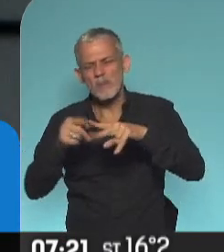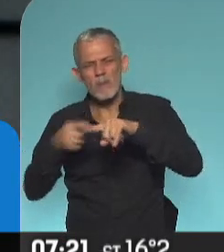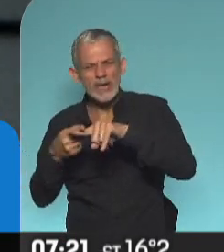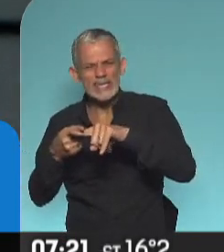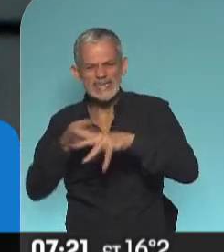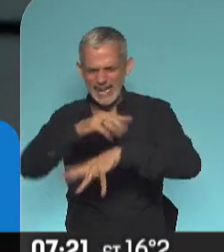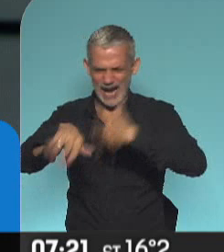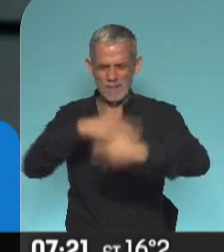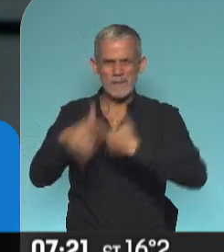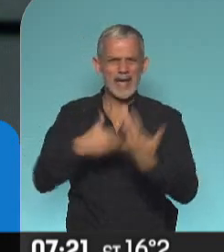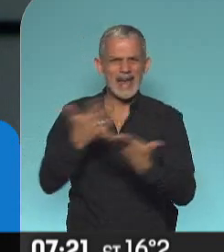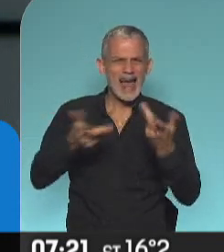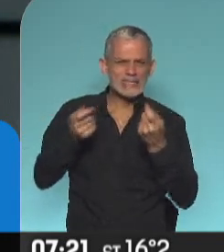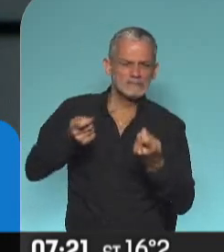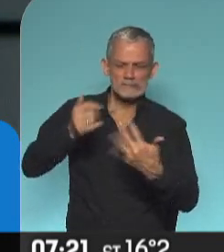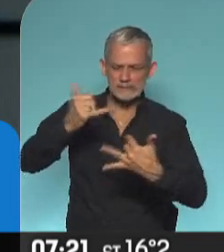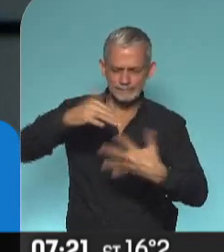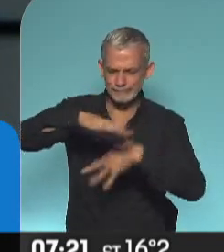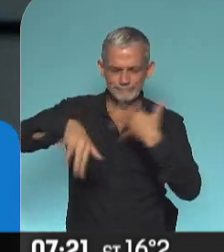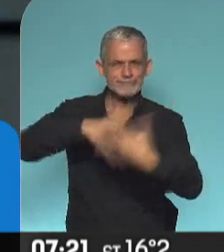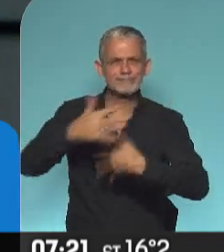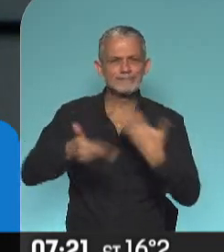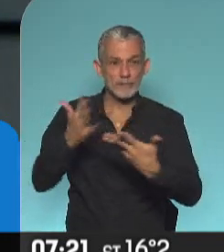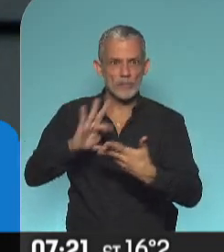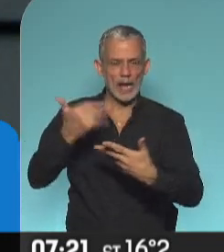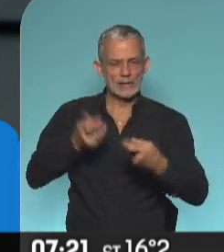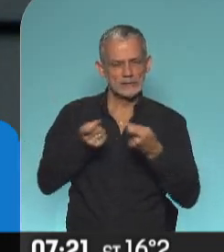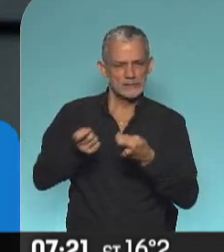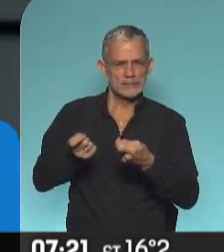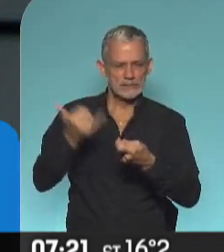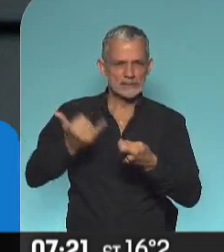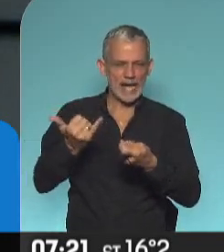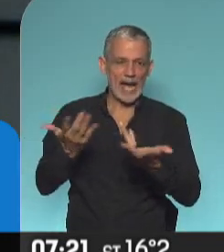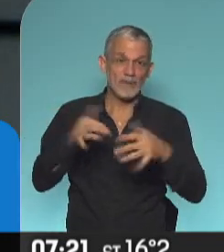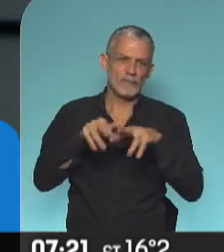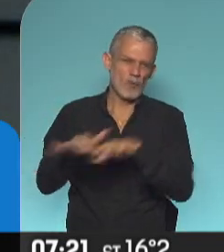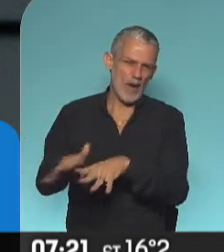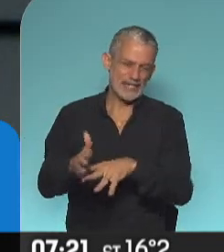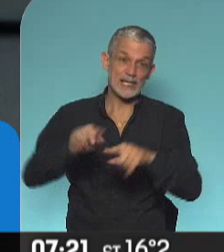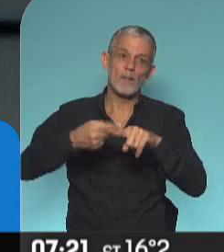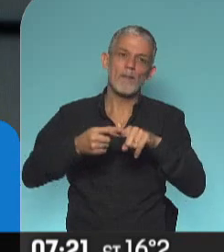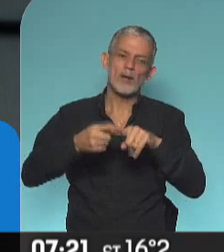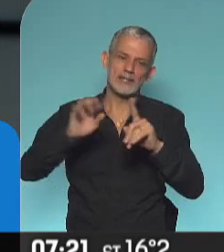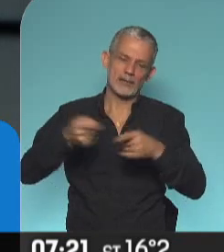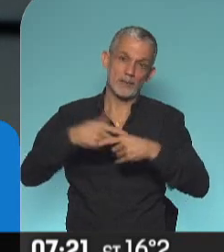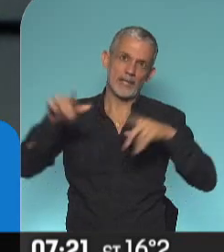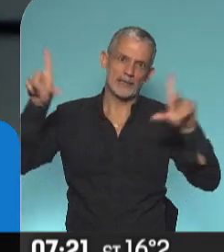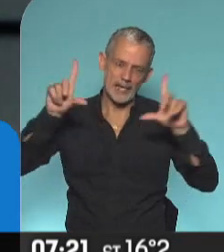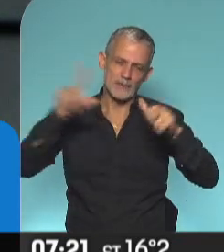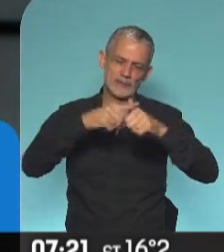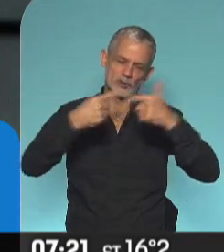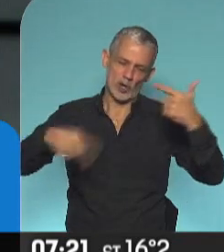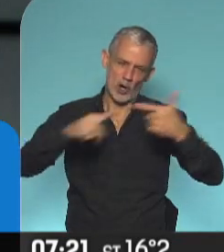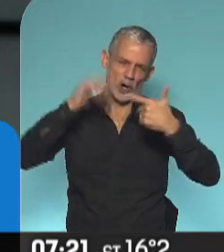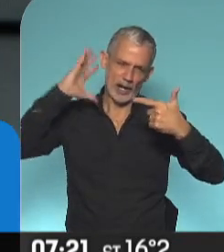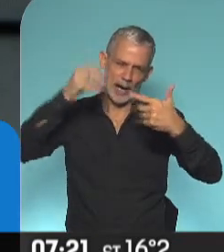técnico-jurídicas y políticas, y si no hay también influencias de otros sectores. Hablamos de política, pero también hablamos de medios de comunicación.